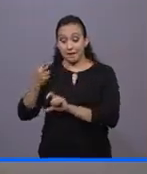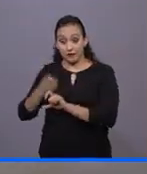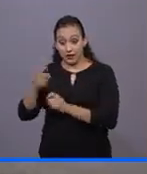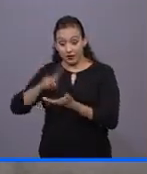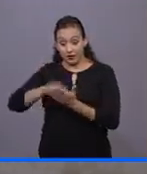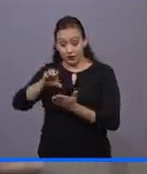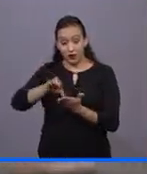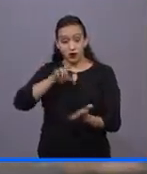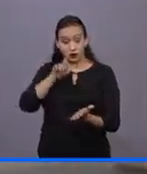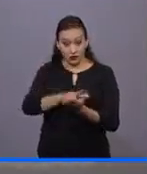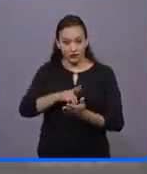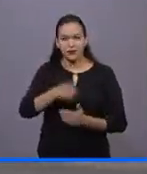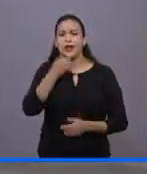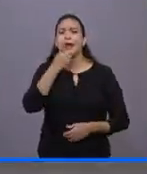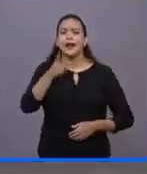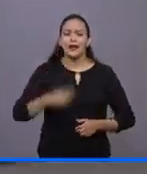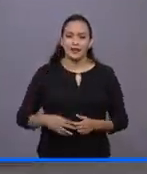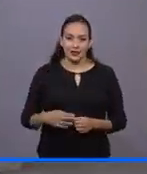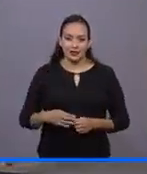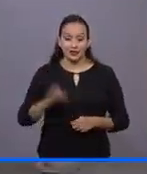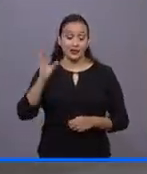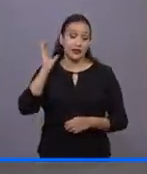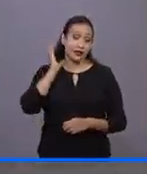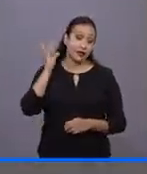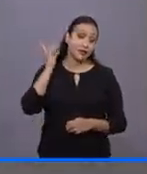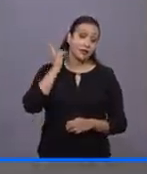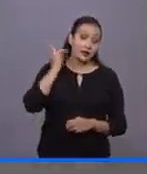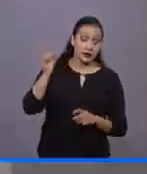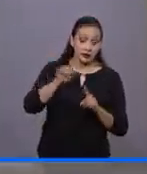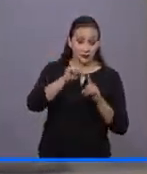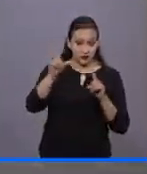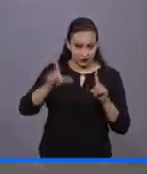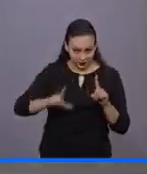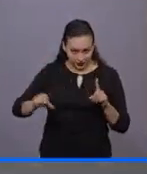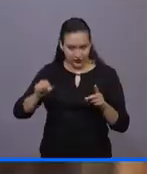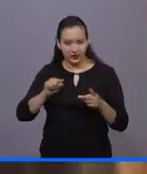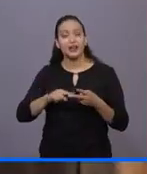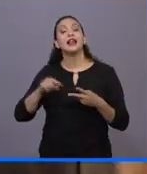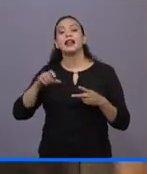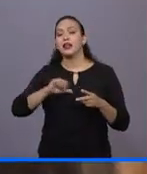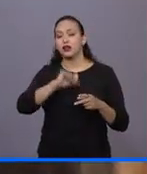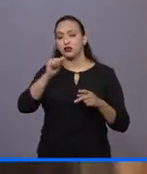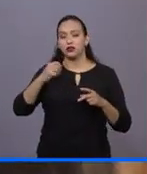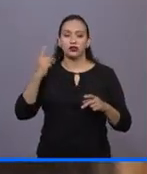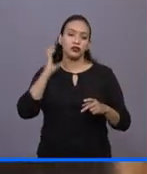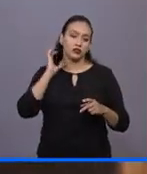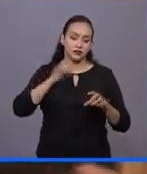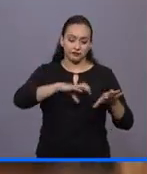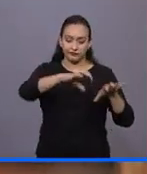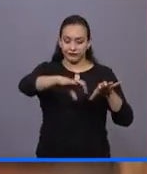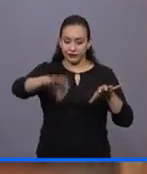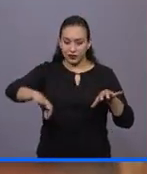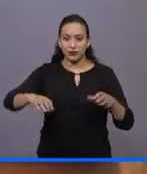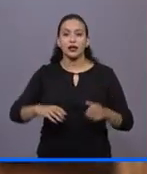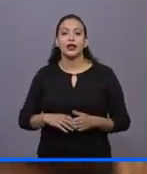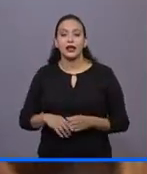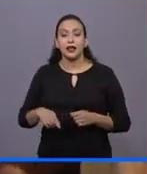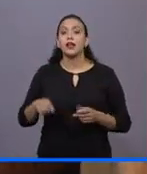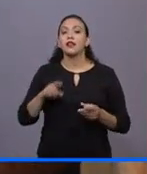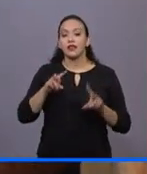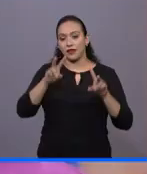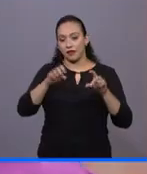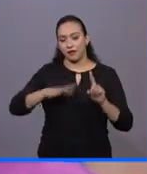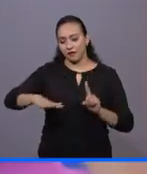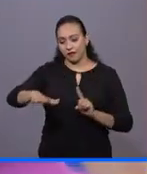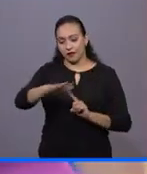la Constitución, determina que la Cámara de Diputados Federal, las legislaturas de las entidades federativas y los ayuntamientos en el ámbito